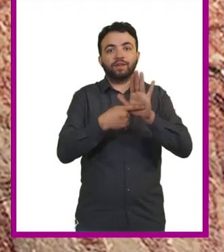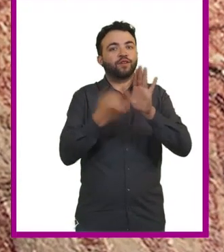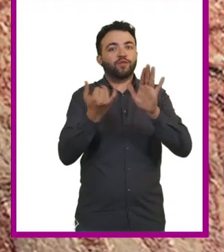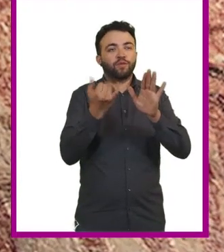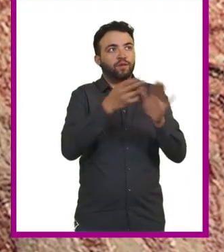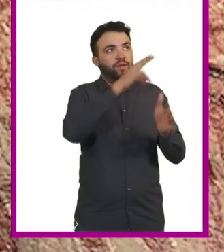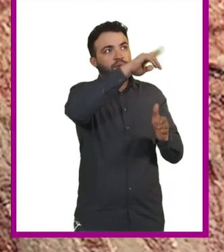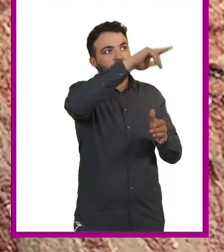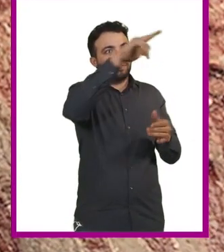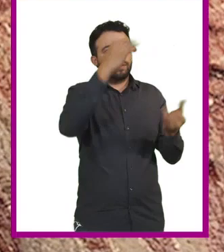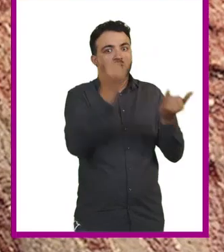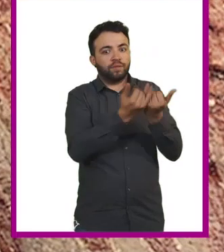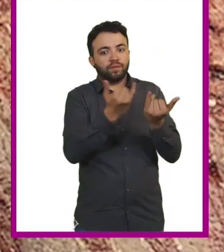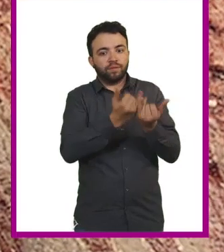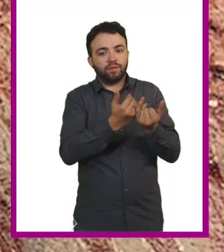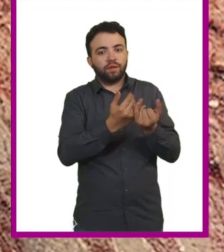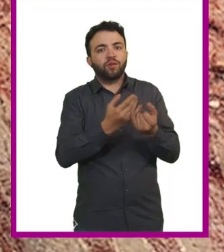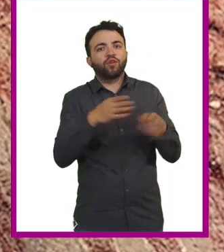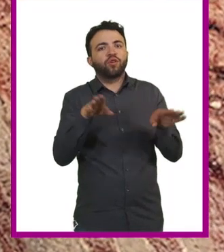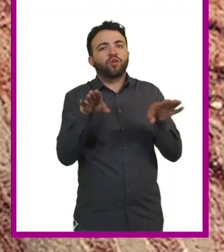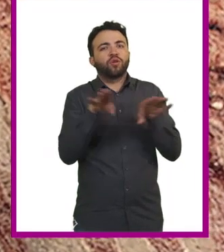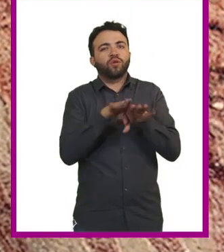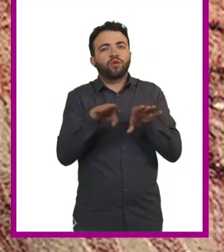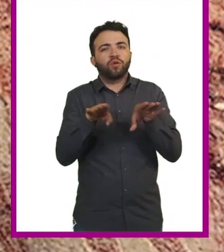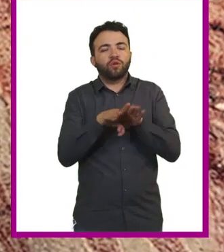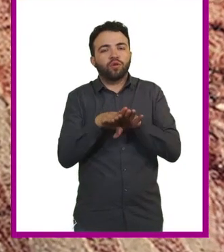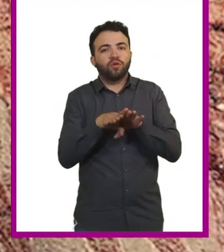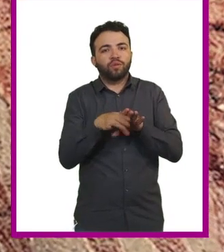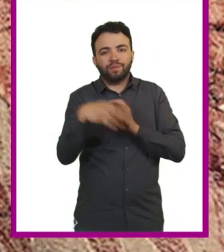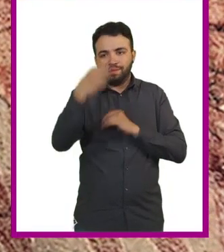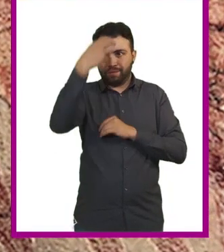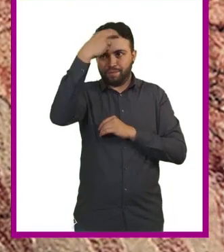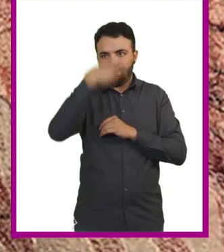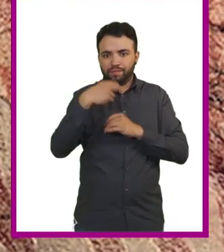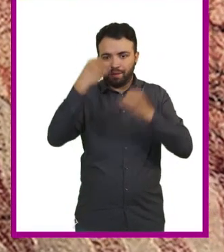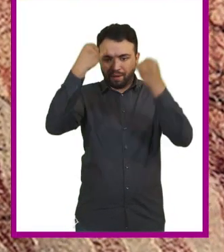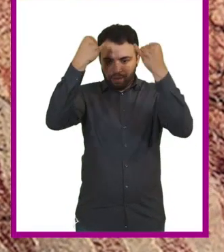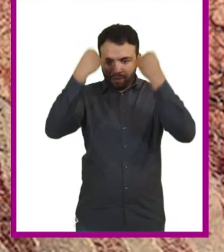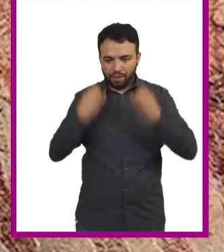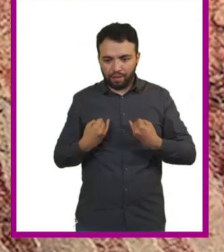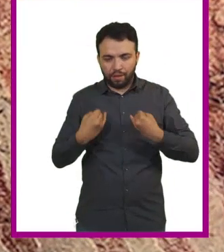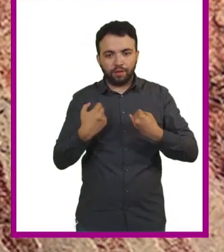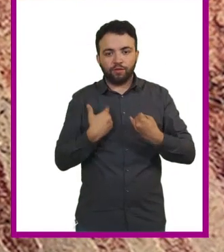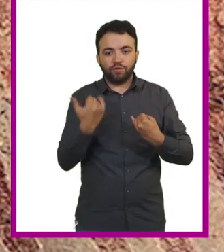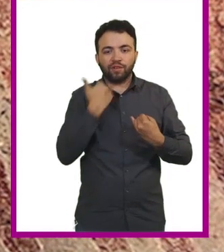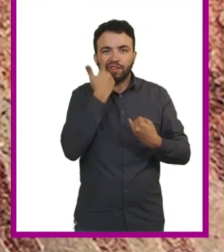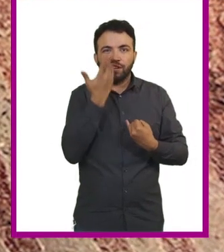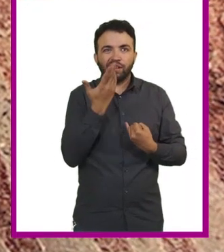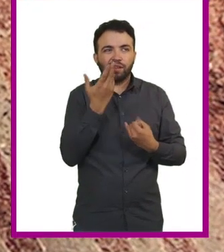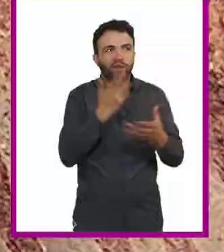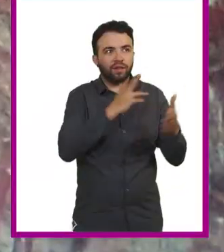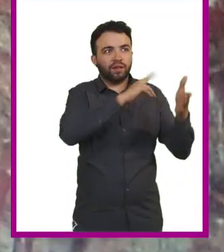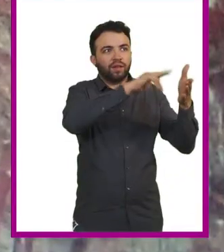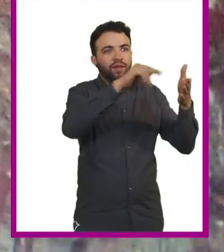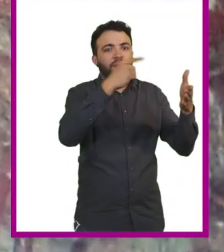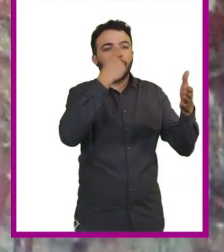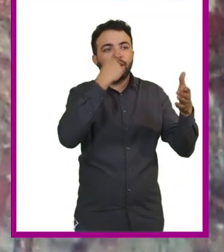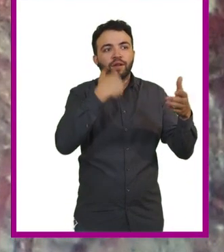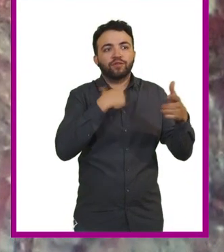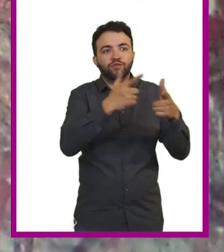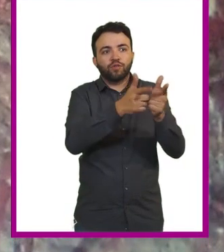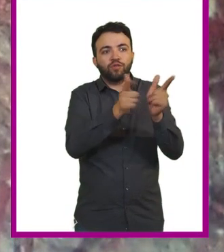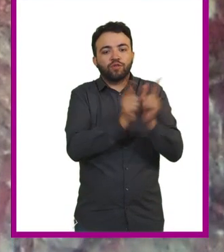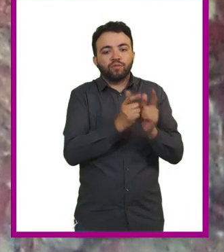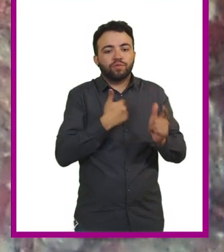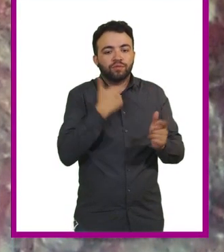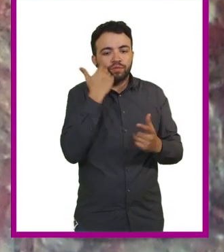como de construir sus identidades sociales y pertenecer a un grupo. Y esta era una forma